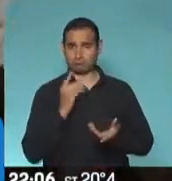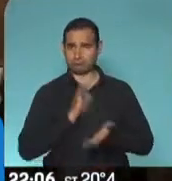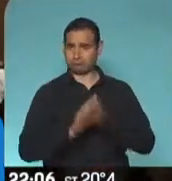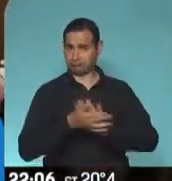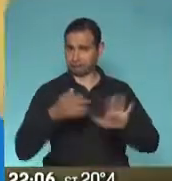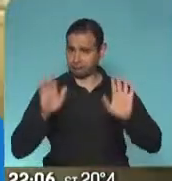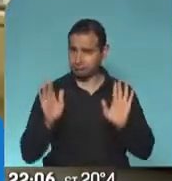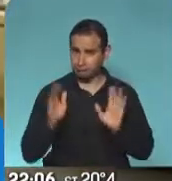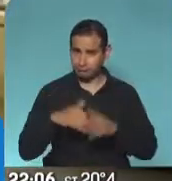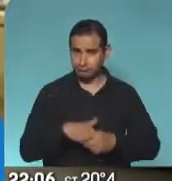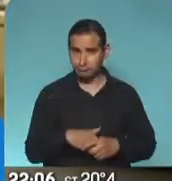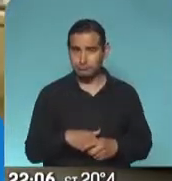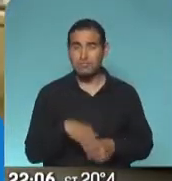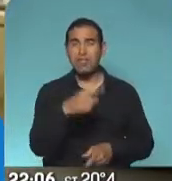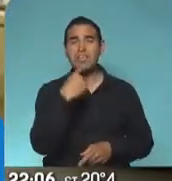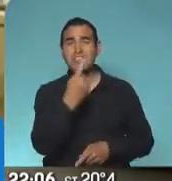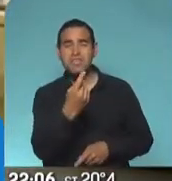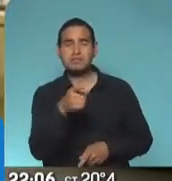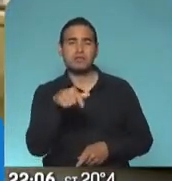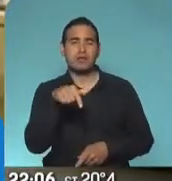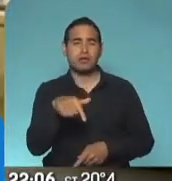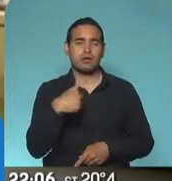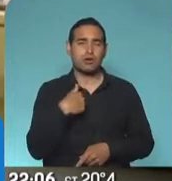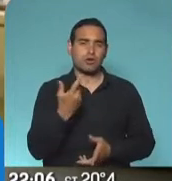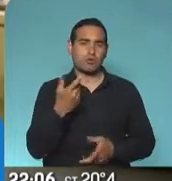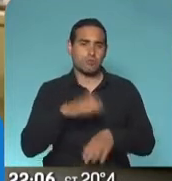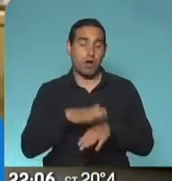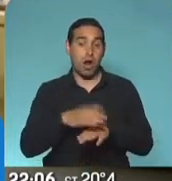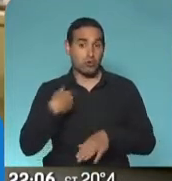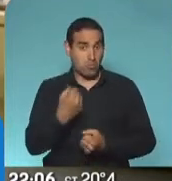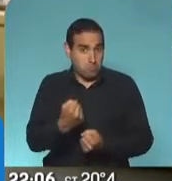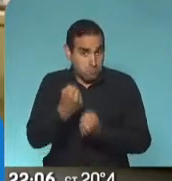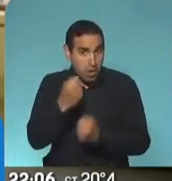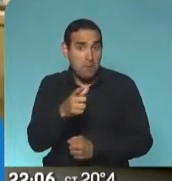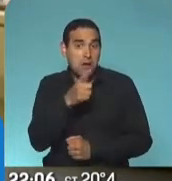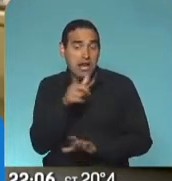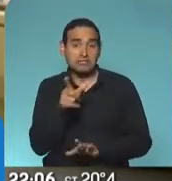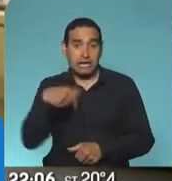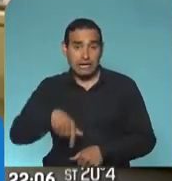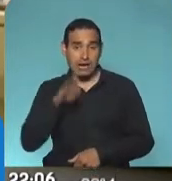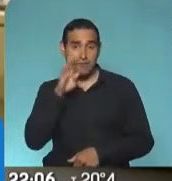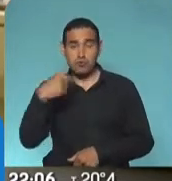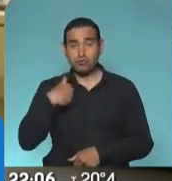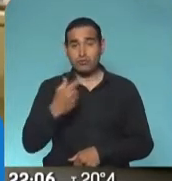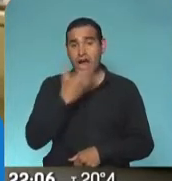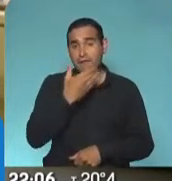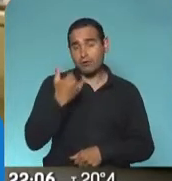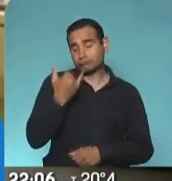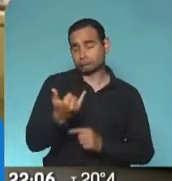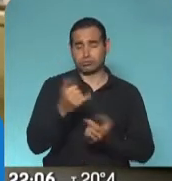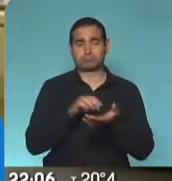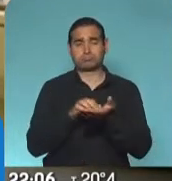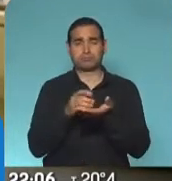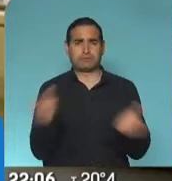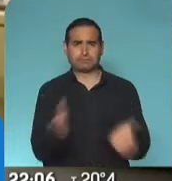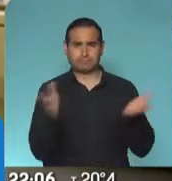vicepresidente. Decían que el correísmo estaba aniquilado, destruido. Ahora soy tan poderoso que desde Bruselas con un iPhone puedo dirigir